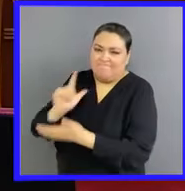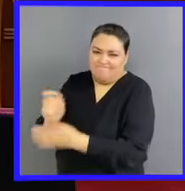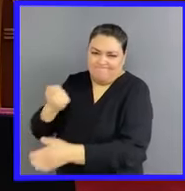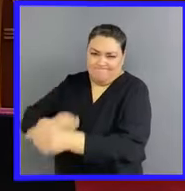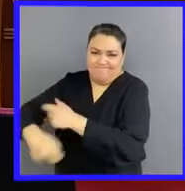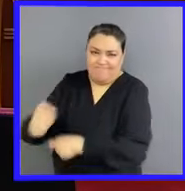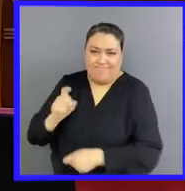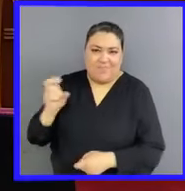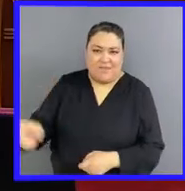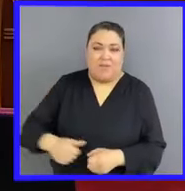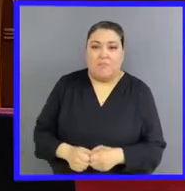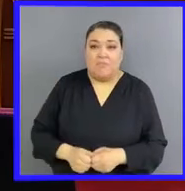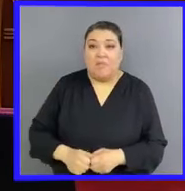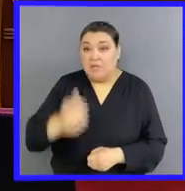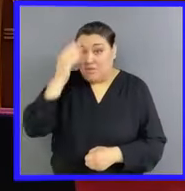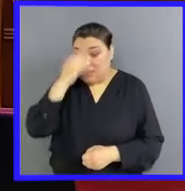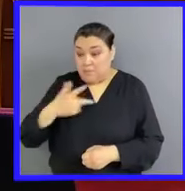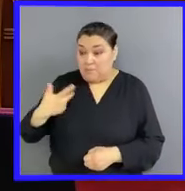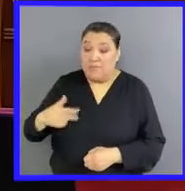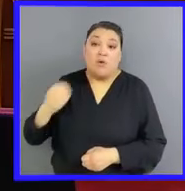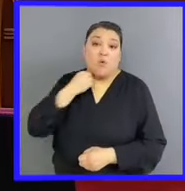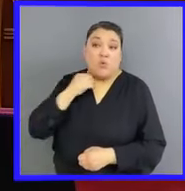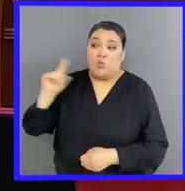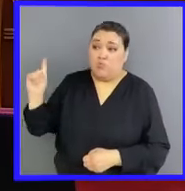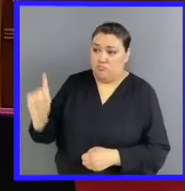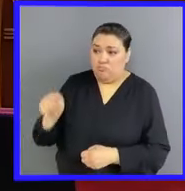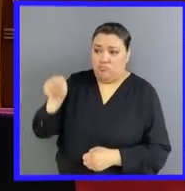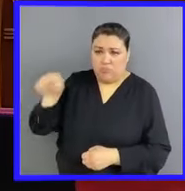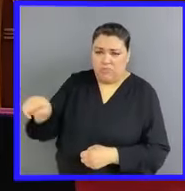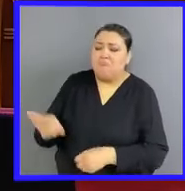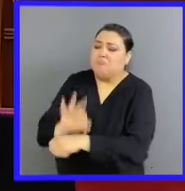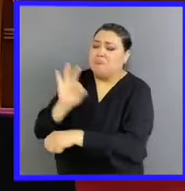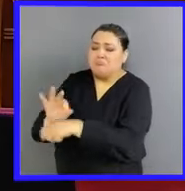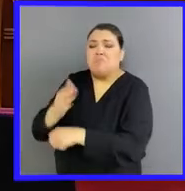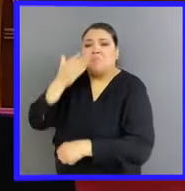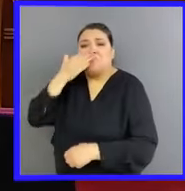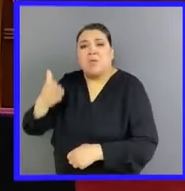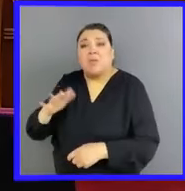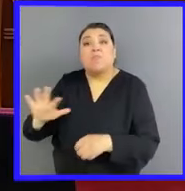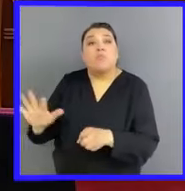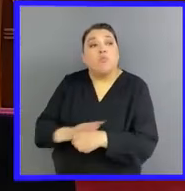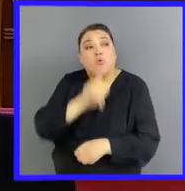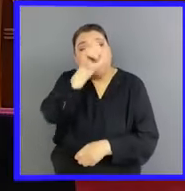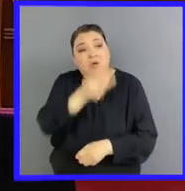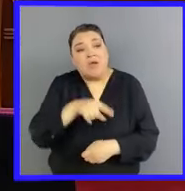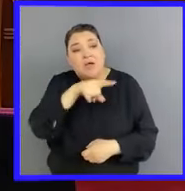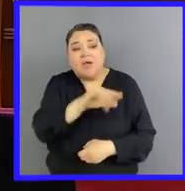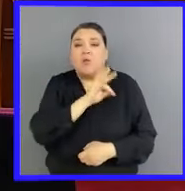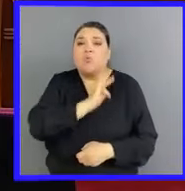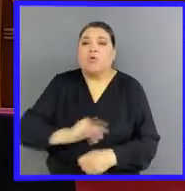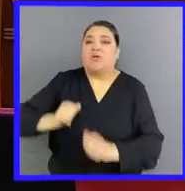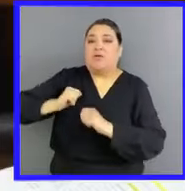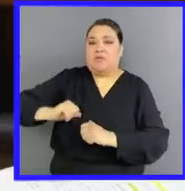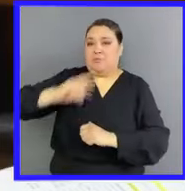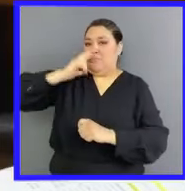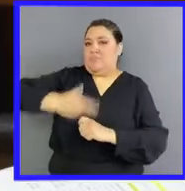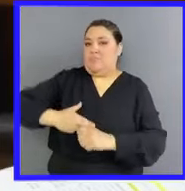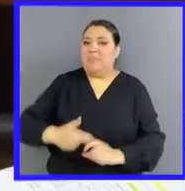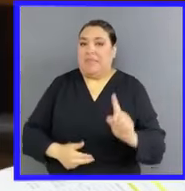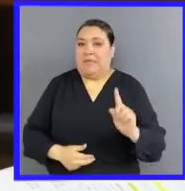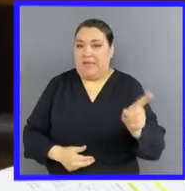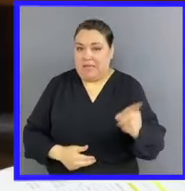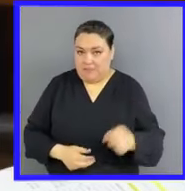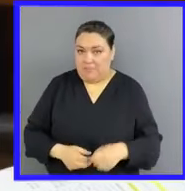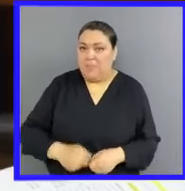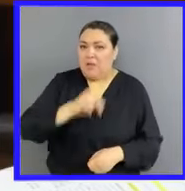del particular queda garantizada mediante el conocimiento de la competencia del órgano de autoridad administrativo que emite el acto,